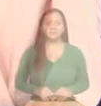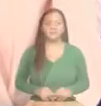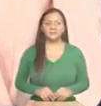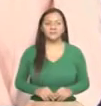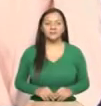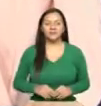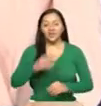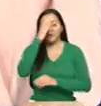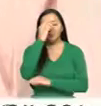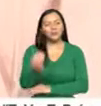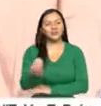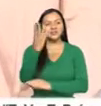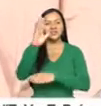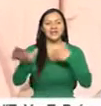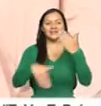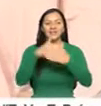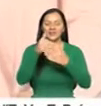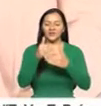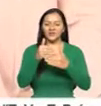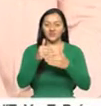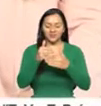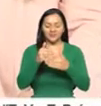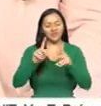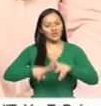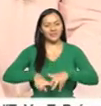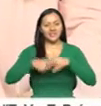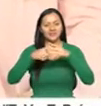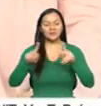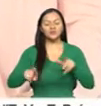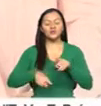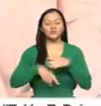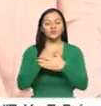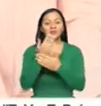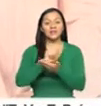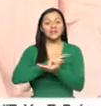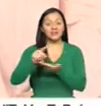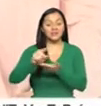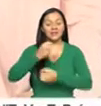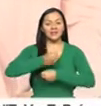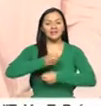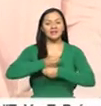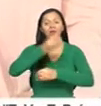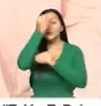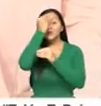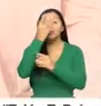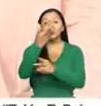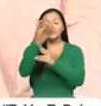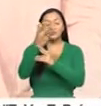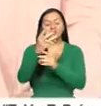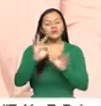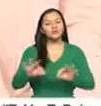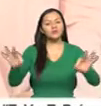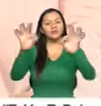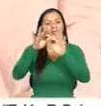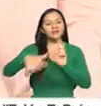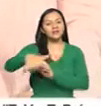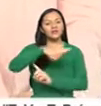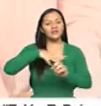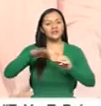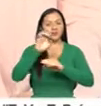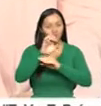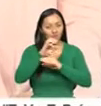Muy buenos días, amigos televidentes. Iniciamos una nueva semana de labores con información destacada del contexto nacional